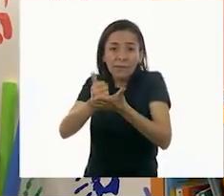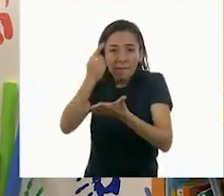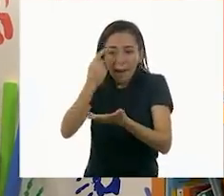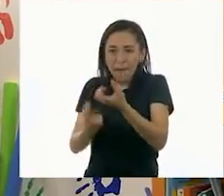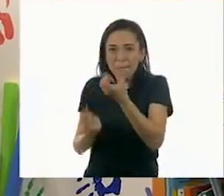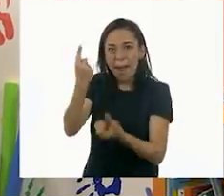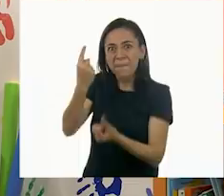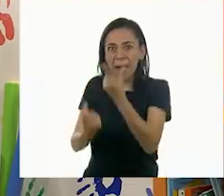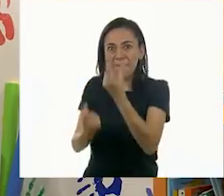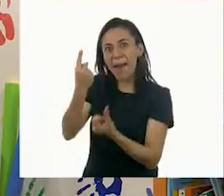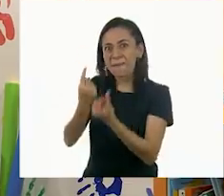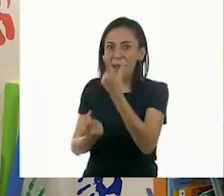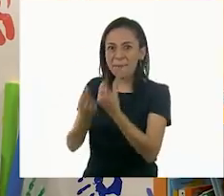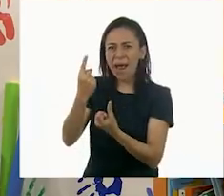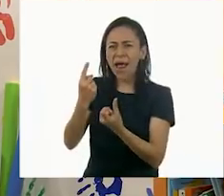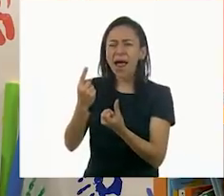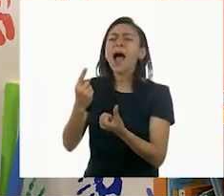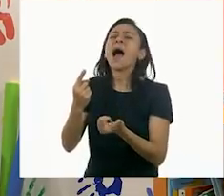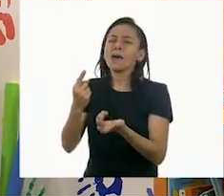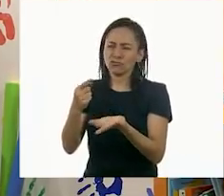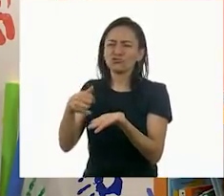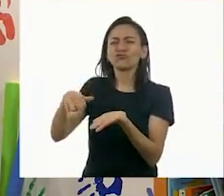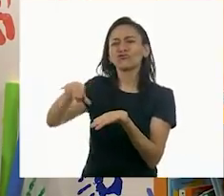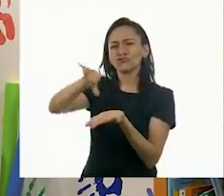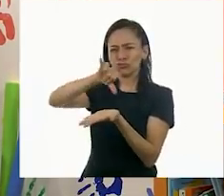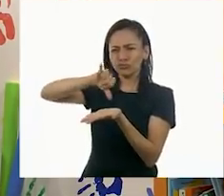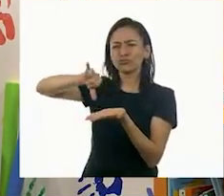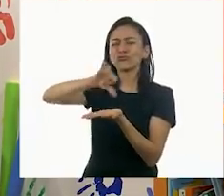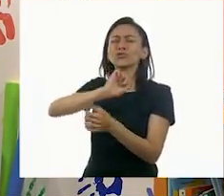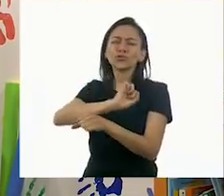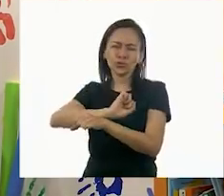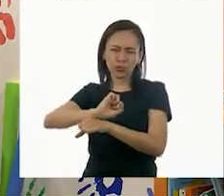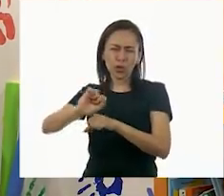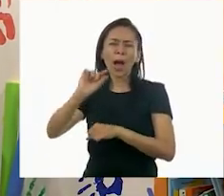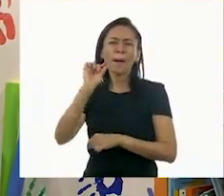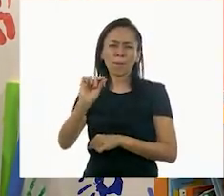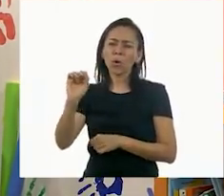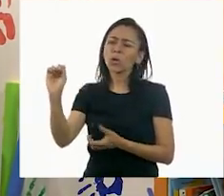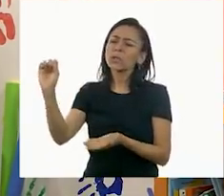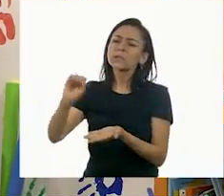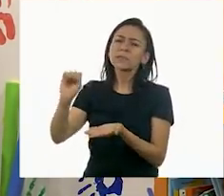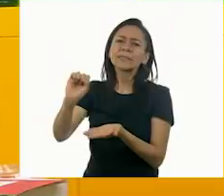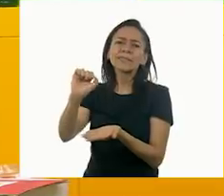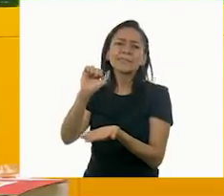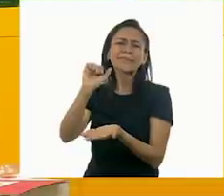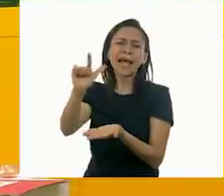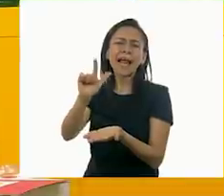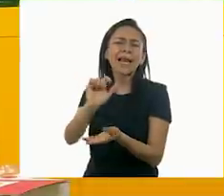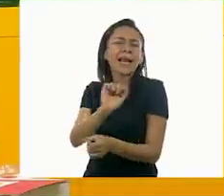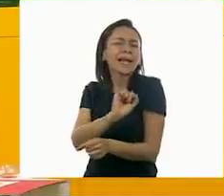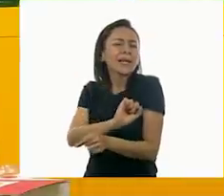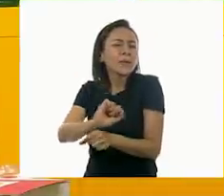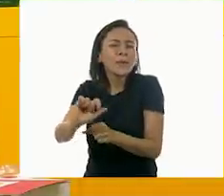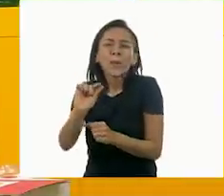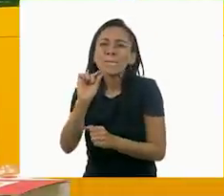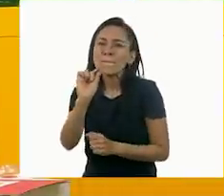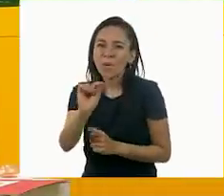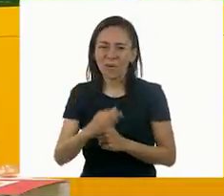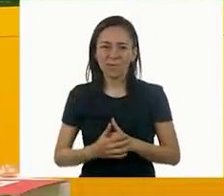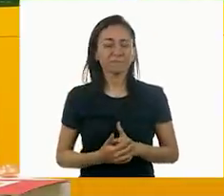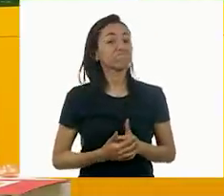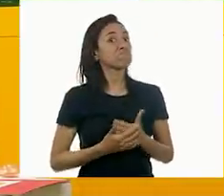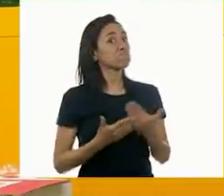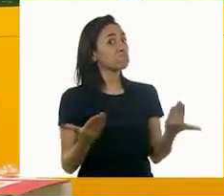de maíz con poquito aceite y con poquita sal. Muy bien, lo importante es que todos en